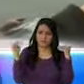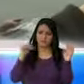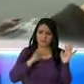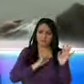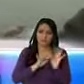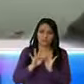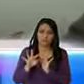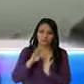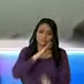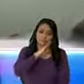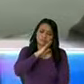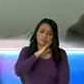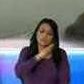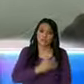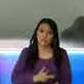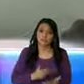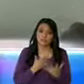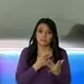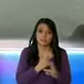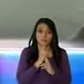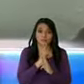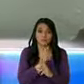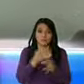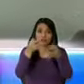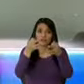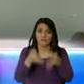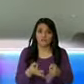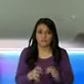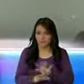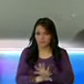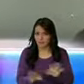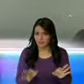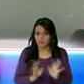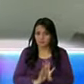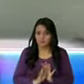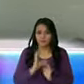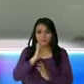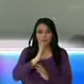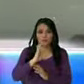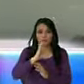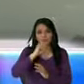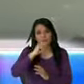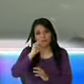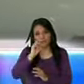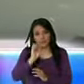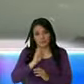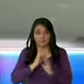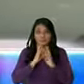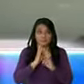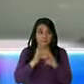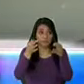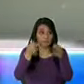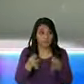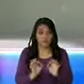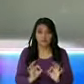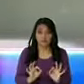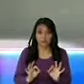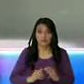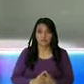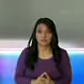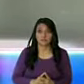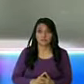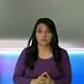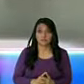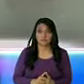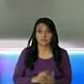pernotado esperando un resultado oficial del CNE. Mientras no haya ese resultado, no es solamente